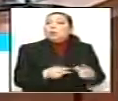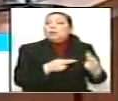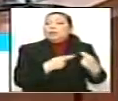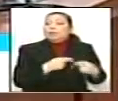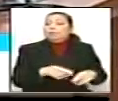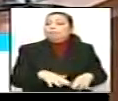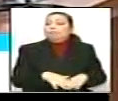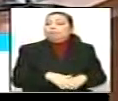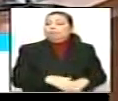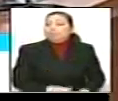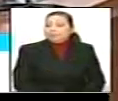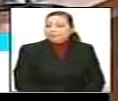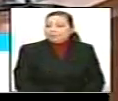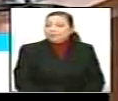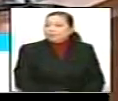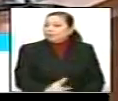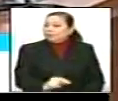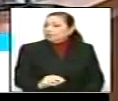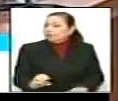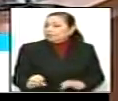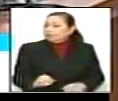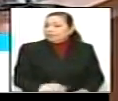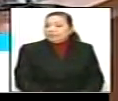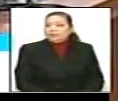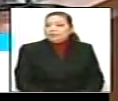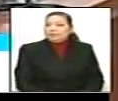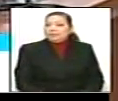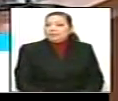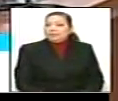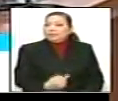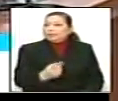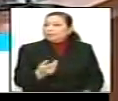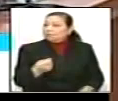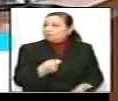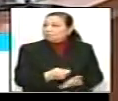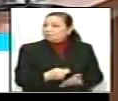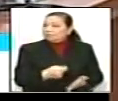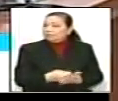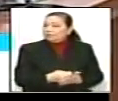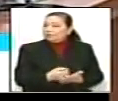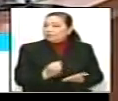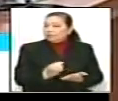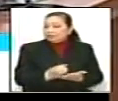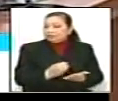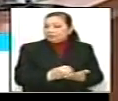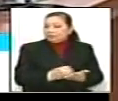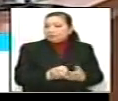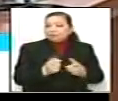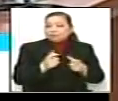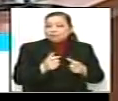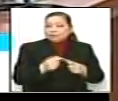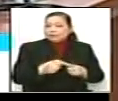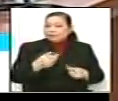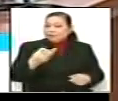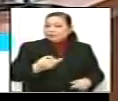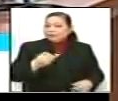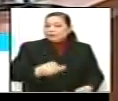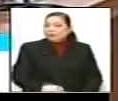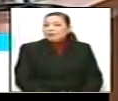la gestión, no se ha realizado un solo centavo de pago a la concesionaria, perdón, a la supervisión